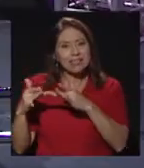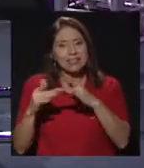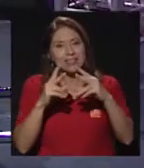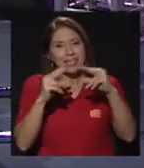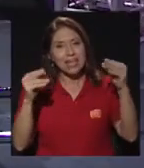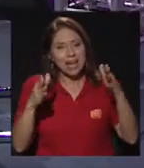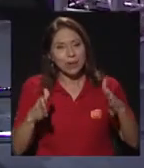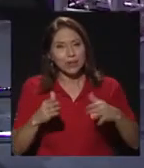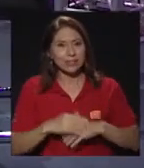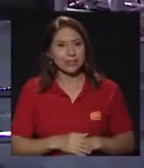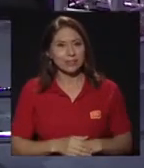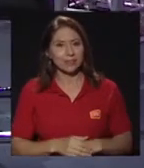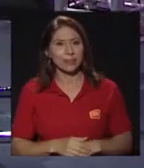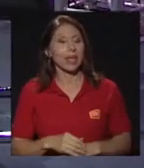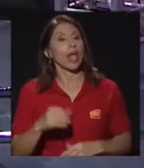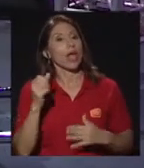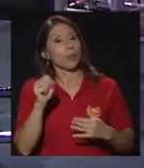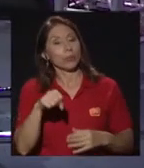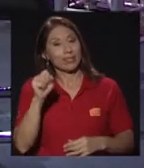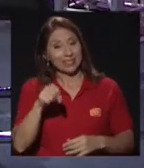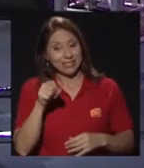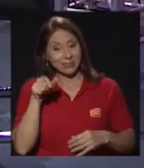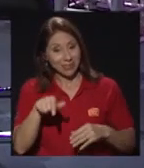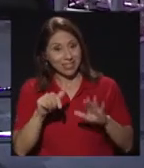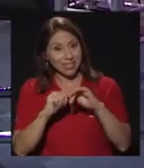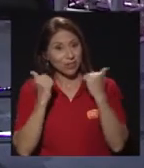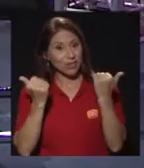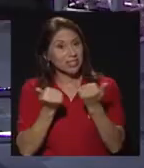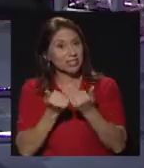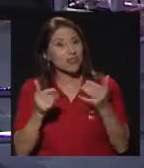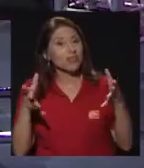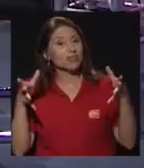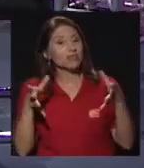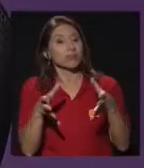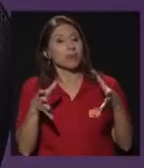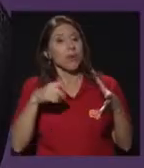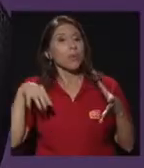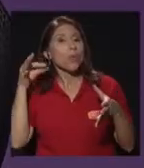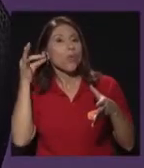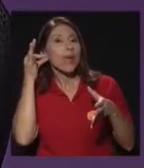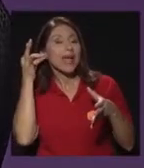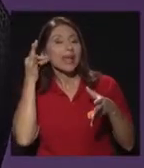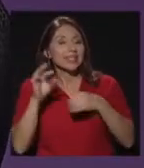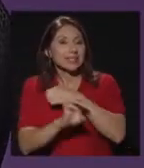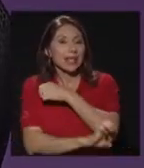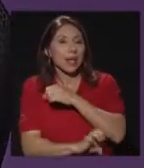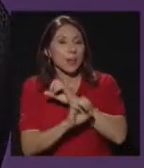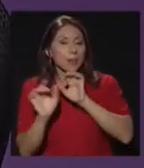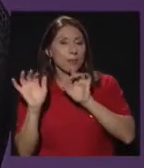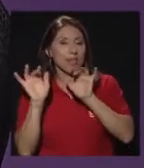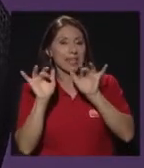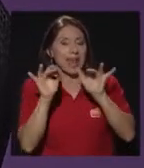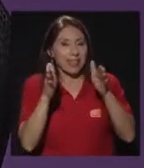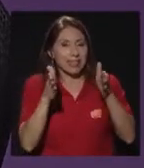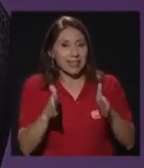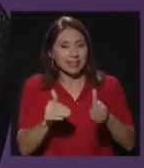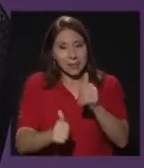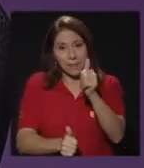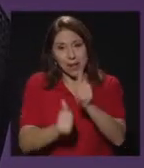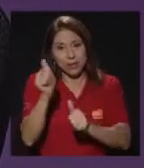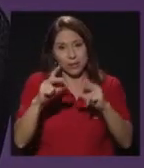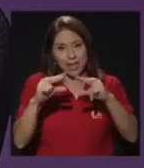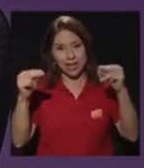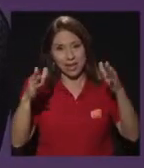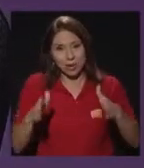Sí, Ana, Enlace Nicaragüense está formado por mujeres migrantes, mujeres en la mayoría nicaragüense. Somos